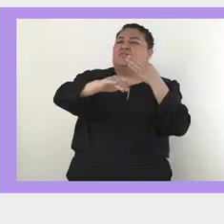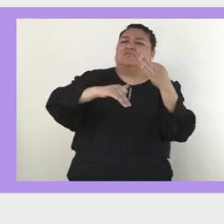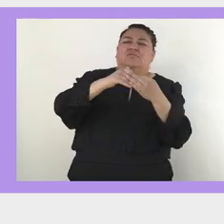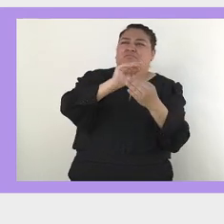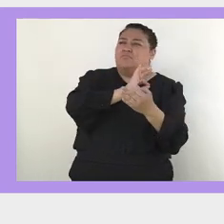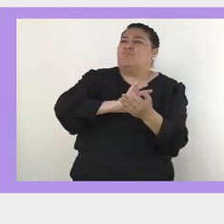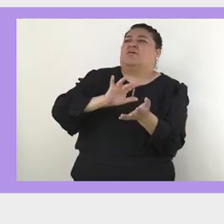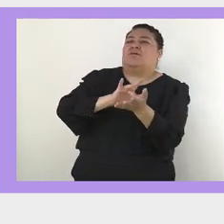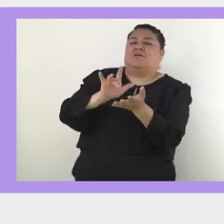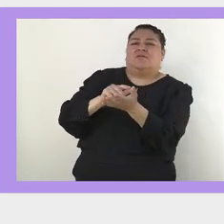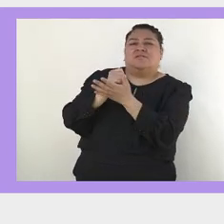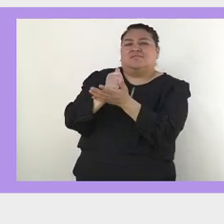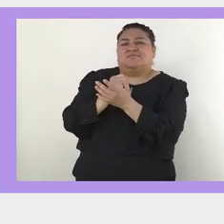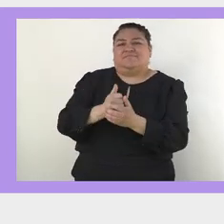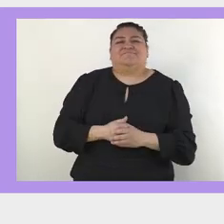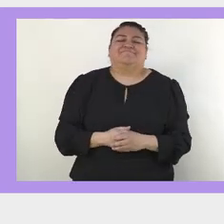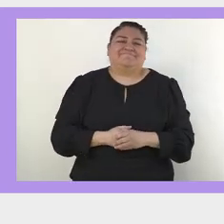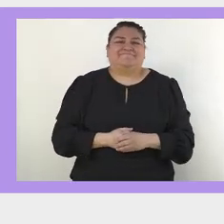juego